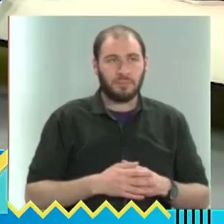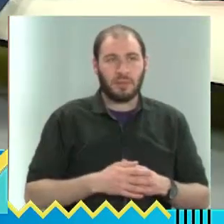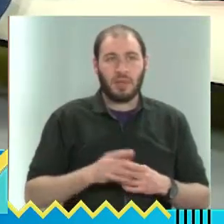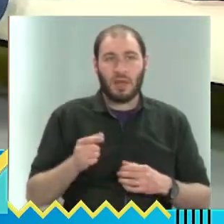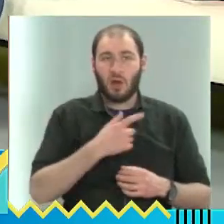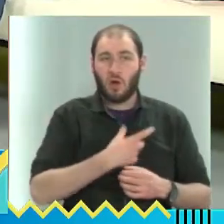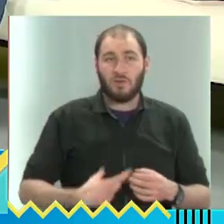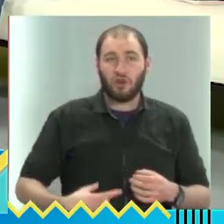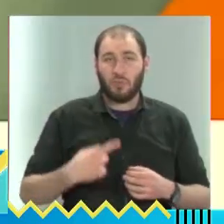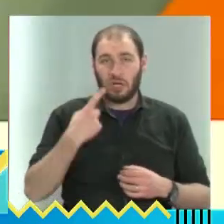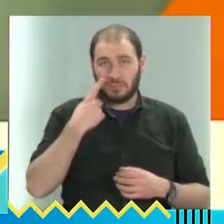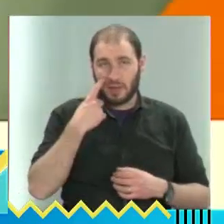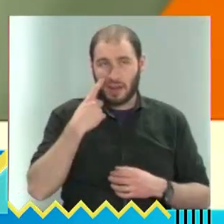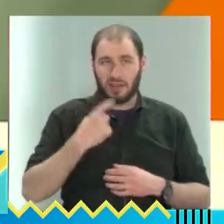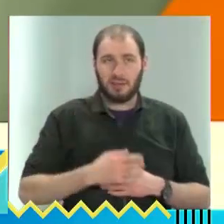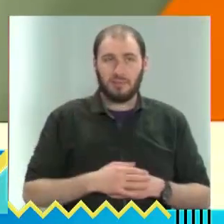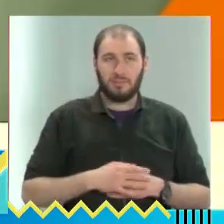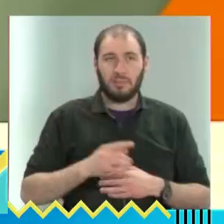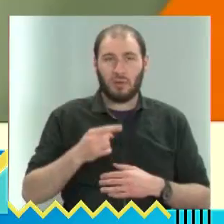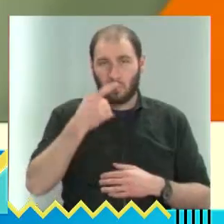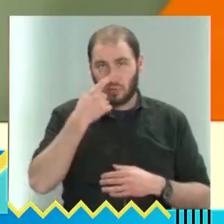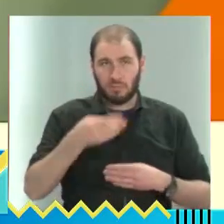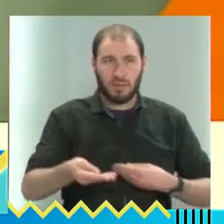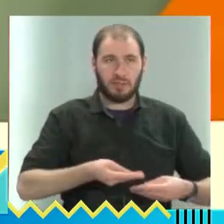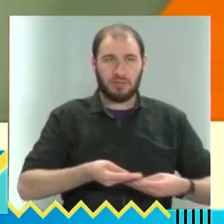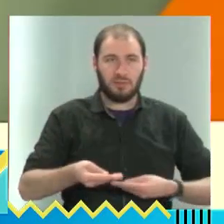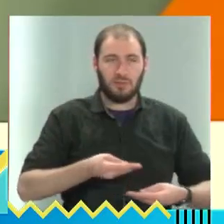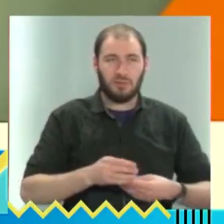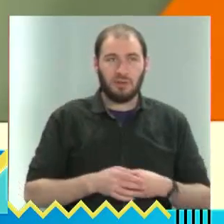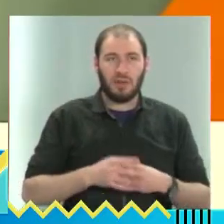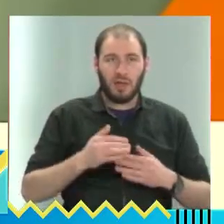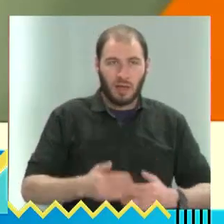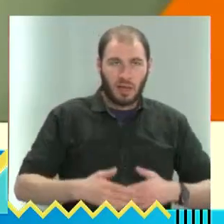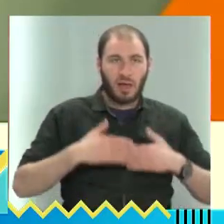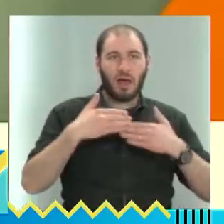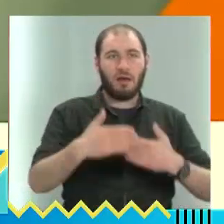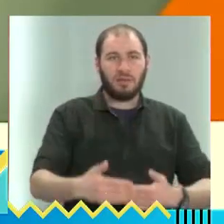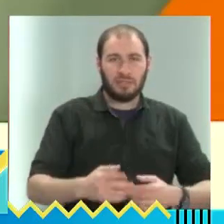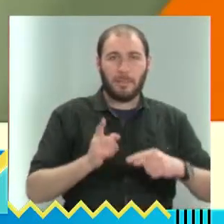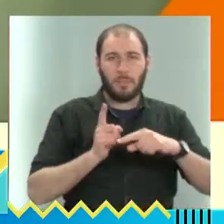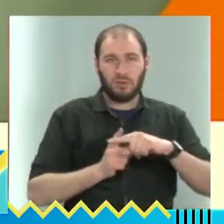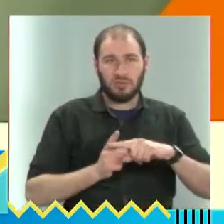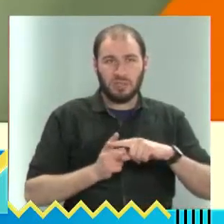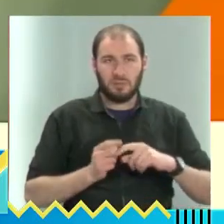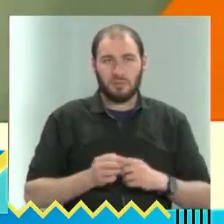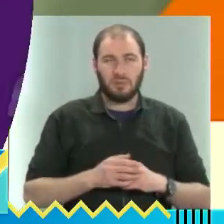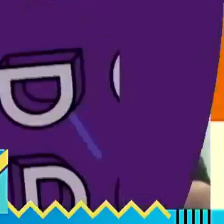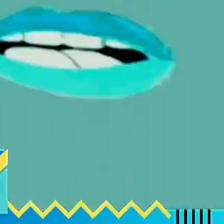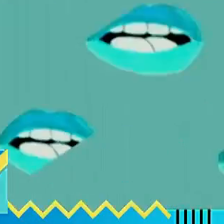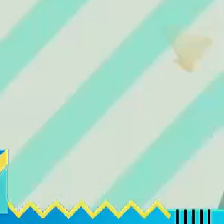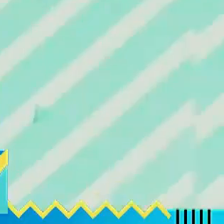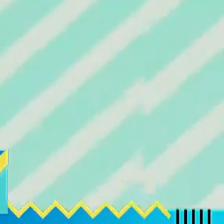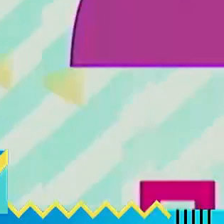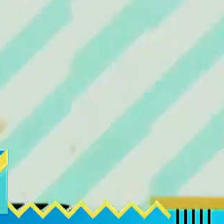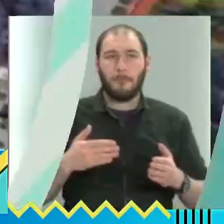gobierno municipal en esta última gestión ha dado un paso muy positivo en tratar de eliminar